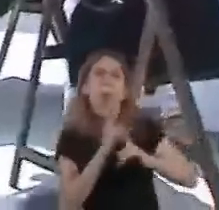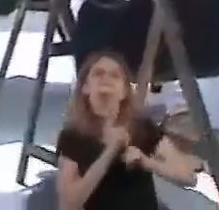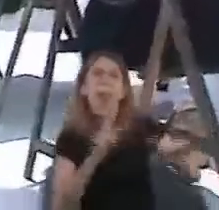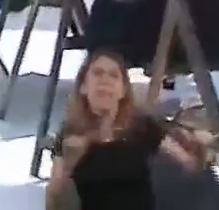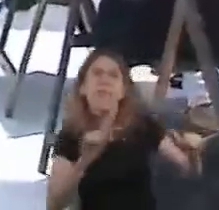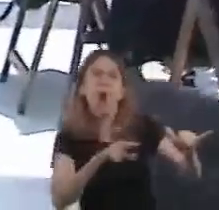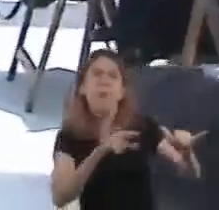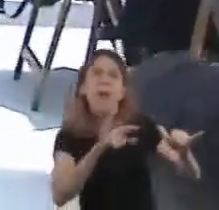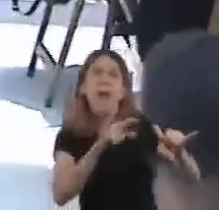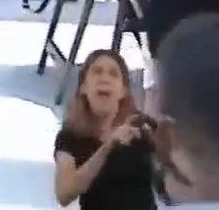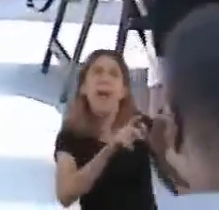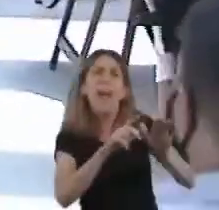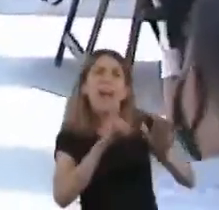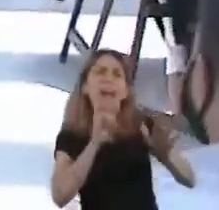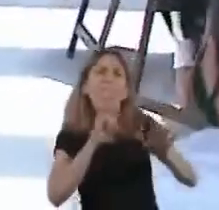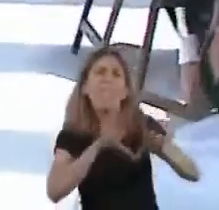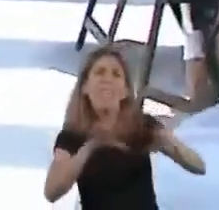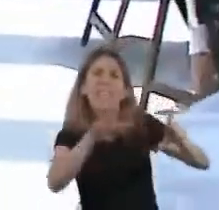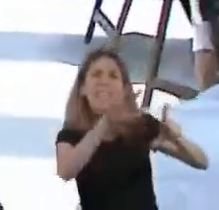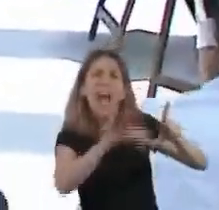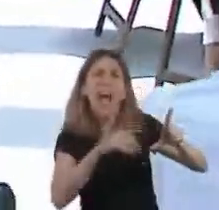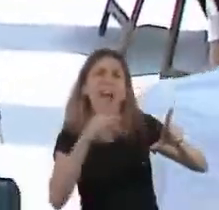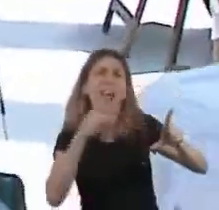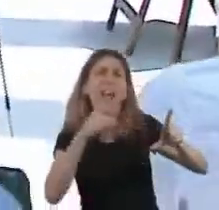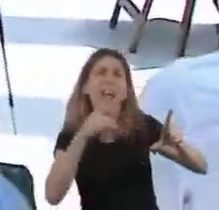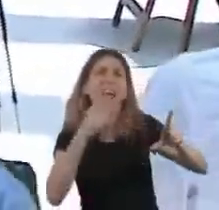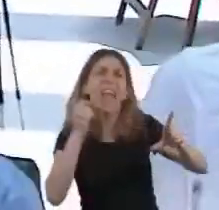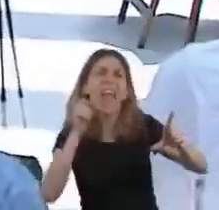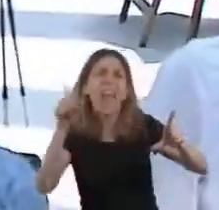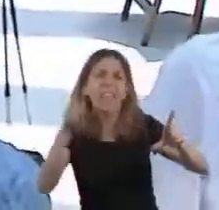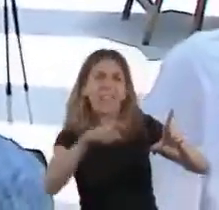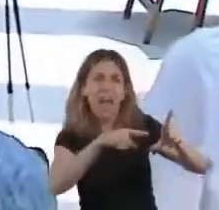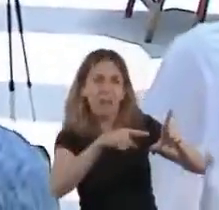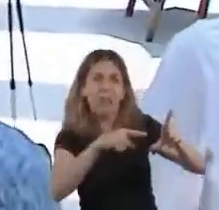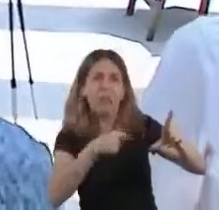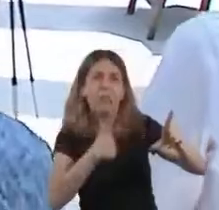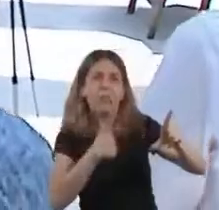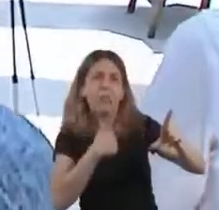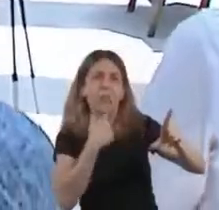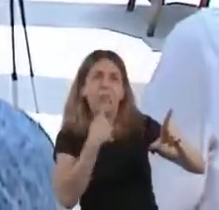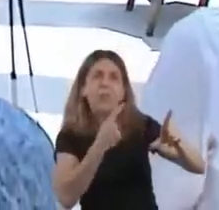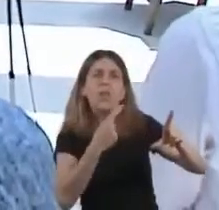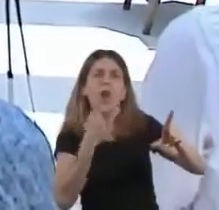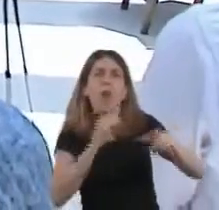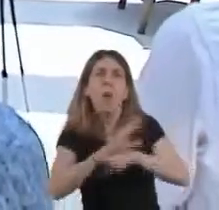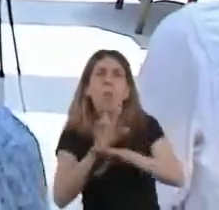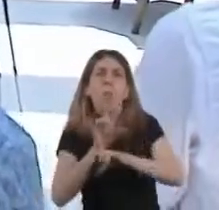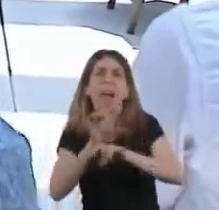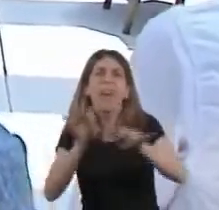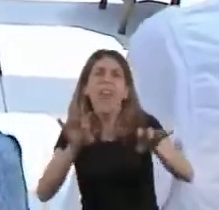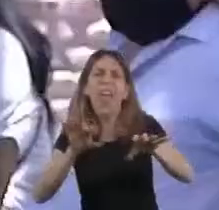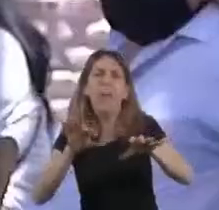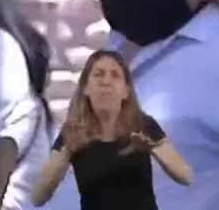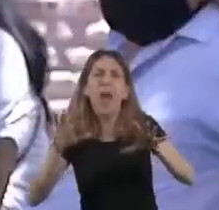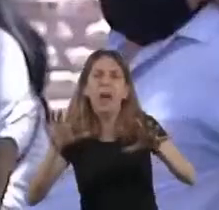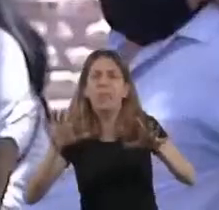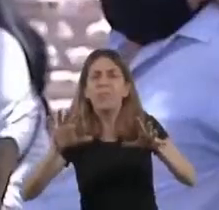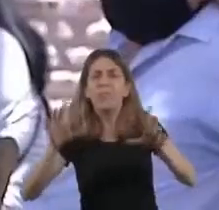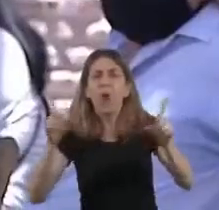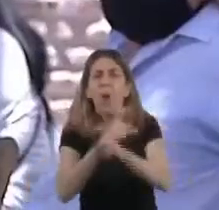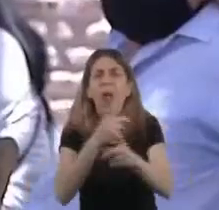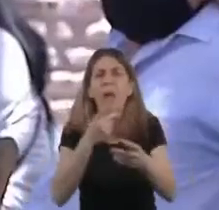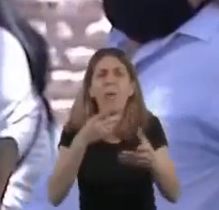inglesa que hablaba que cuál había sido el efecto de la pandemia en materia económica y en materia de distribución del